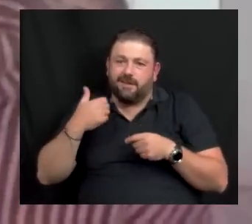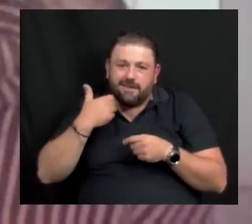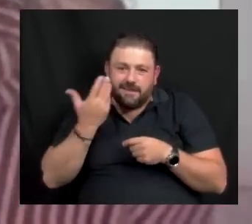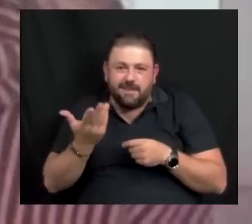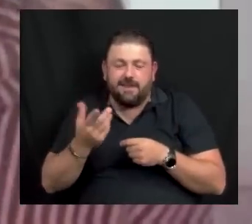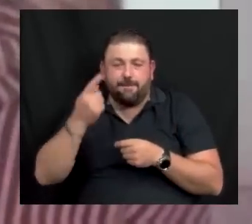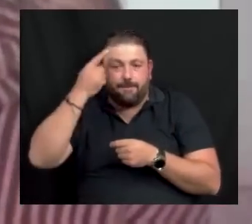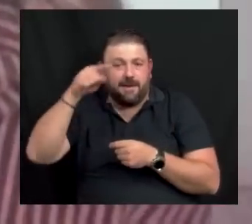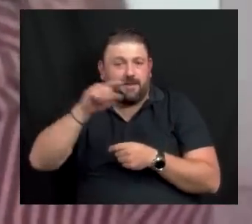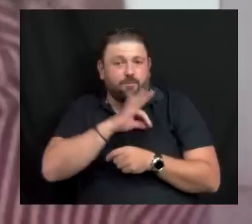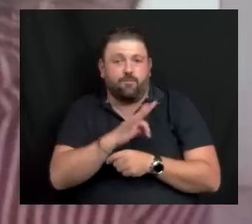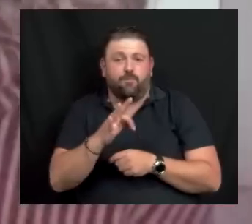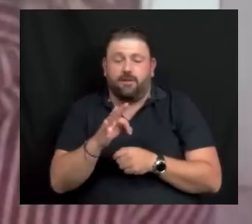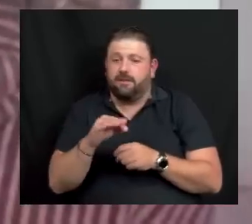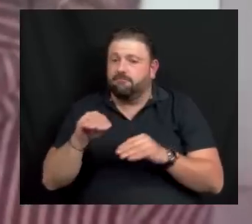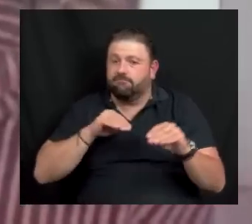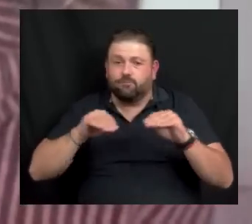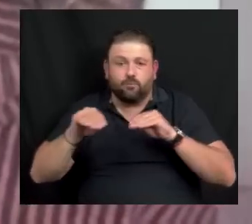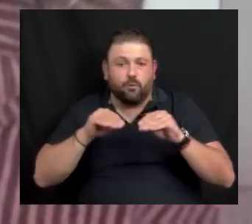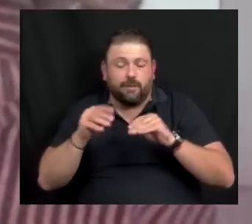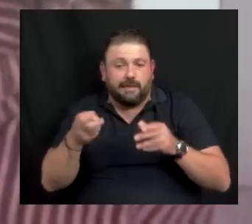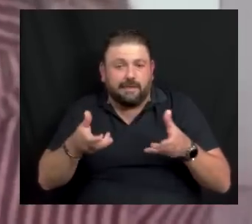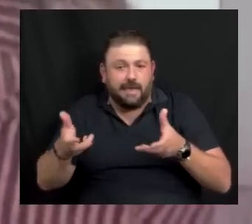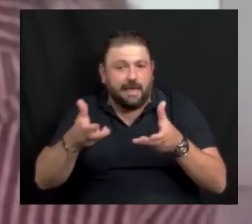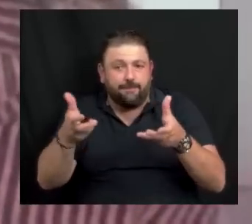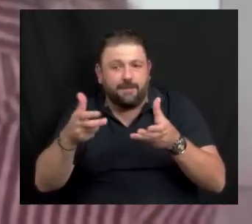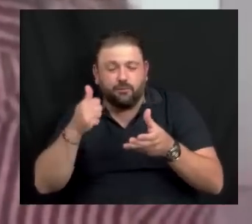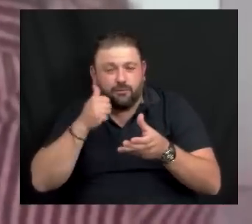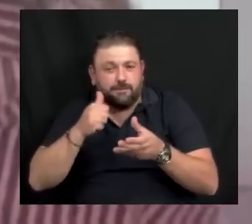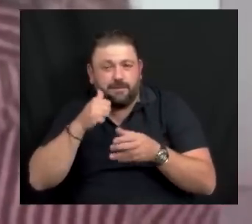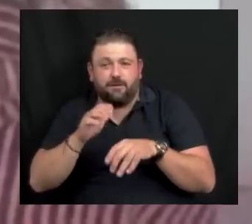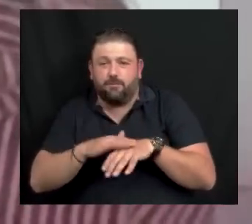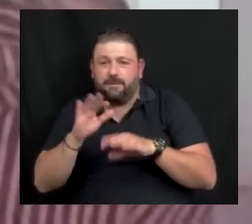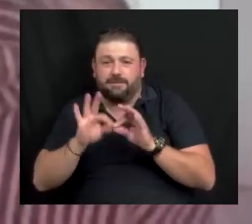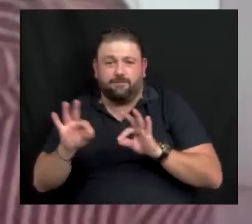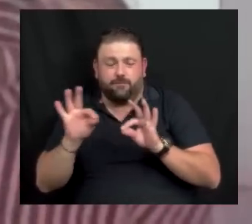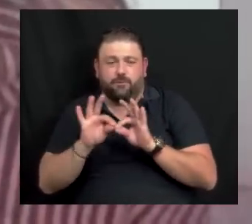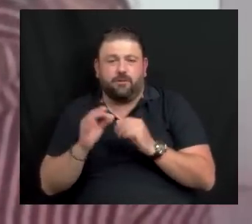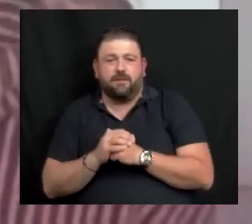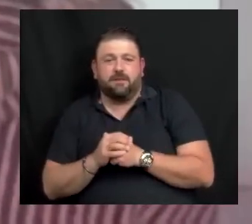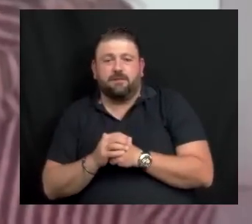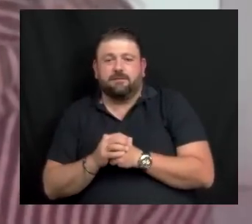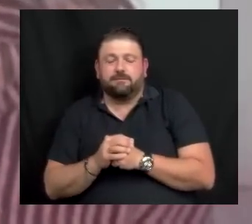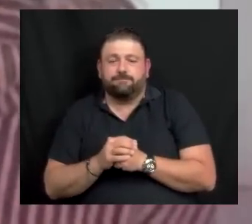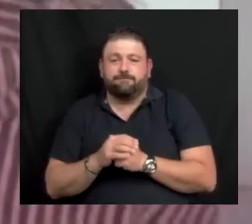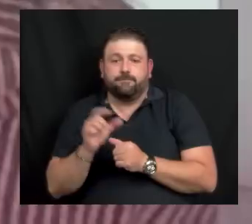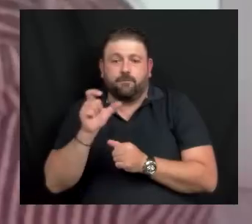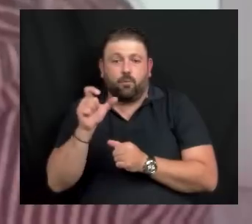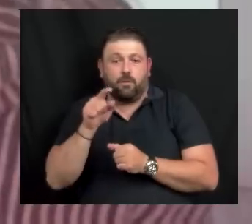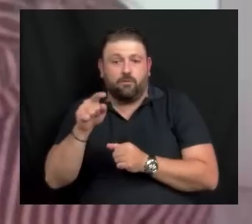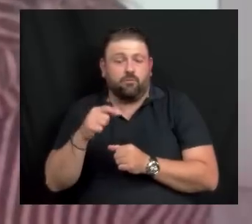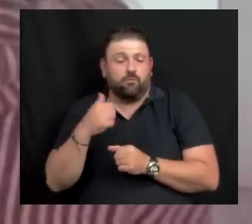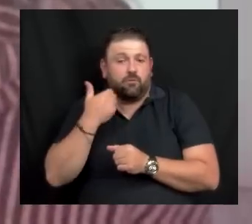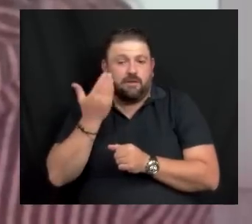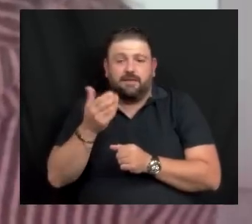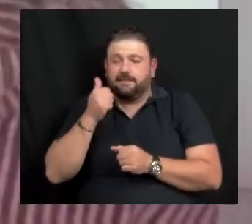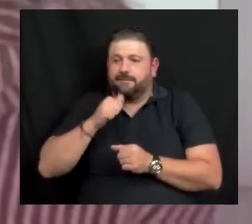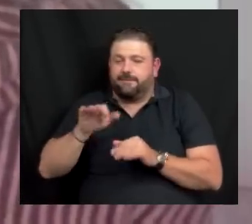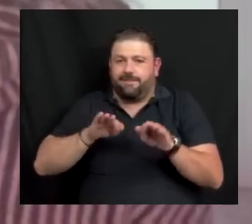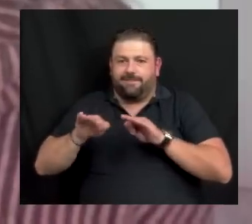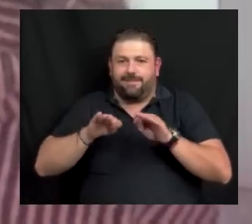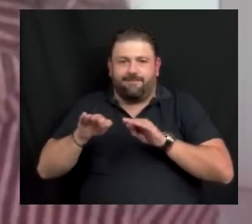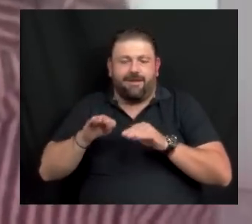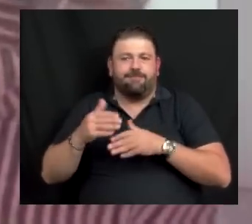debe tener para seguir un camino. Y eso es importante. Y luego Omni te va poniendo esas partes tan emocionantes porque estamos hablando de